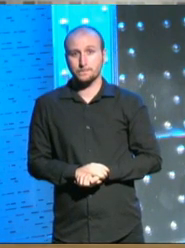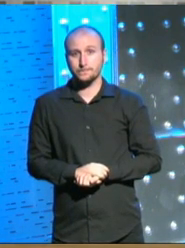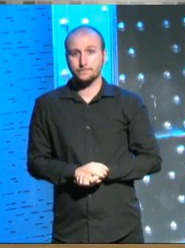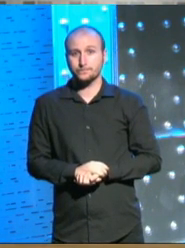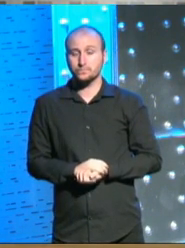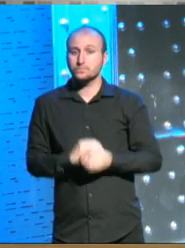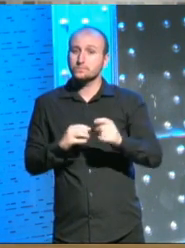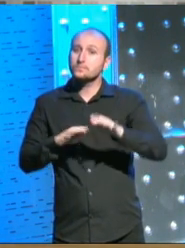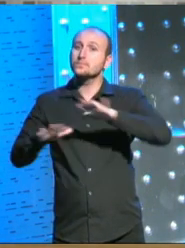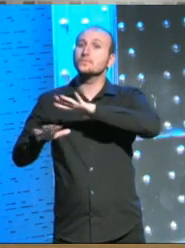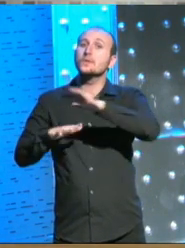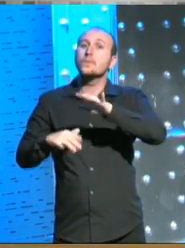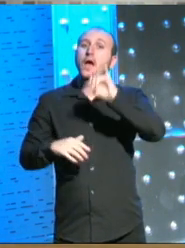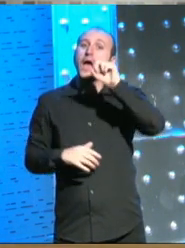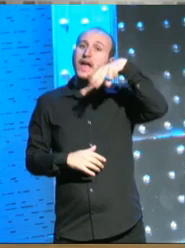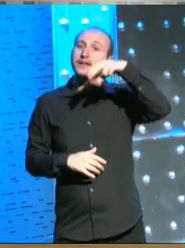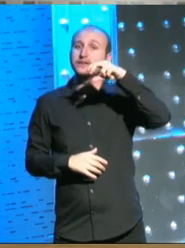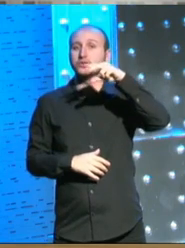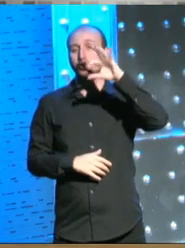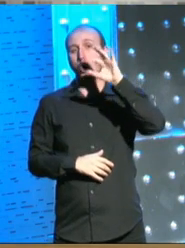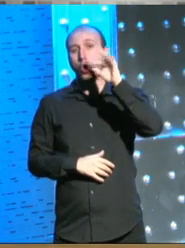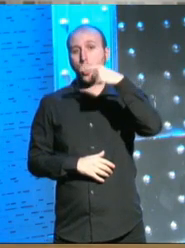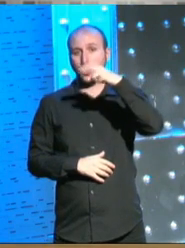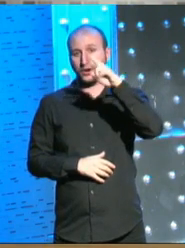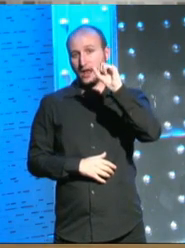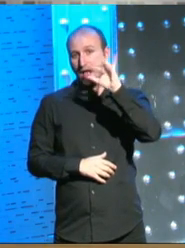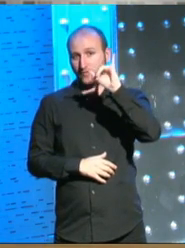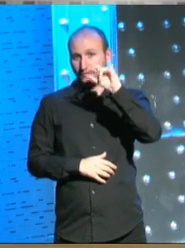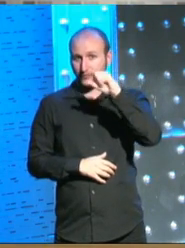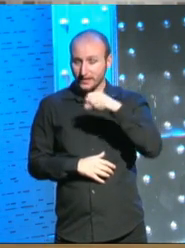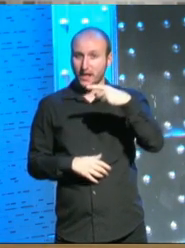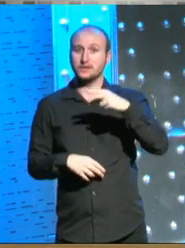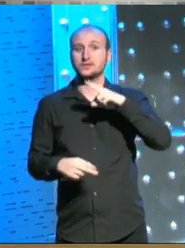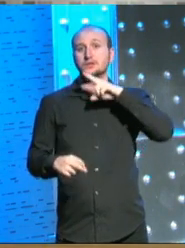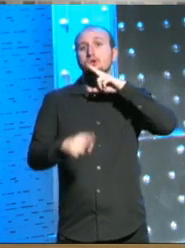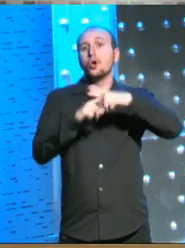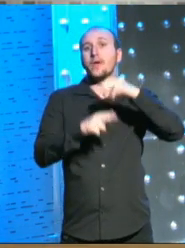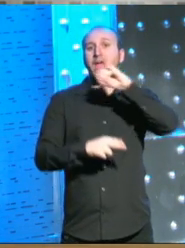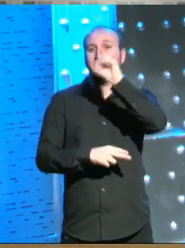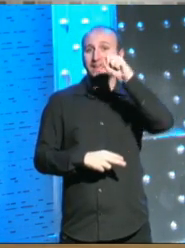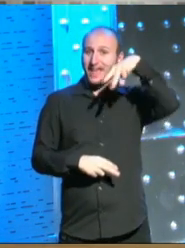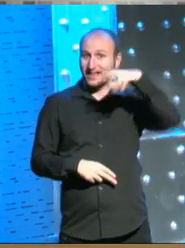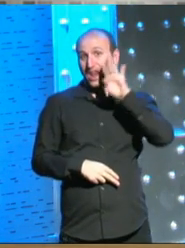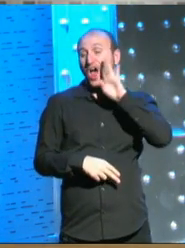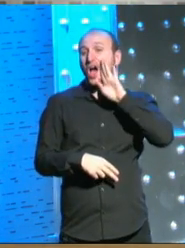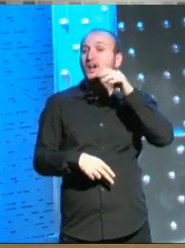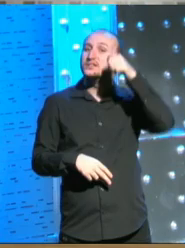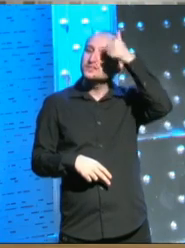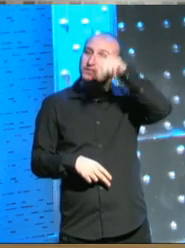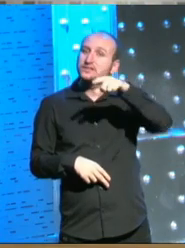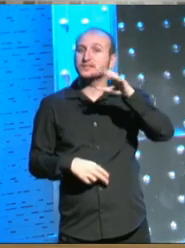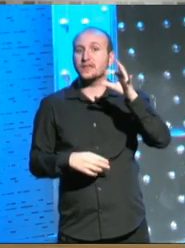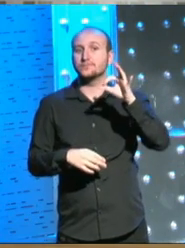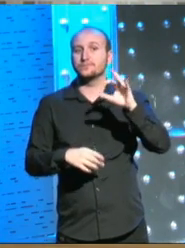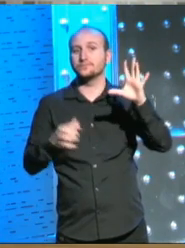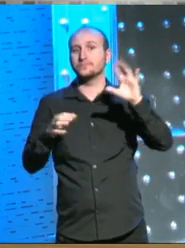En el campo de la etnografía, Jean Rouch, que murió hace pocos años, ¿no? Él estaba destinado en Nigeria en los años